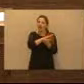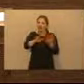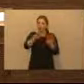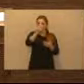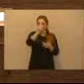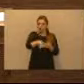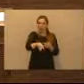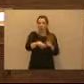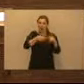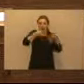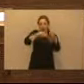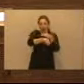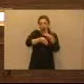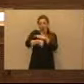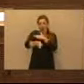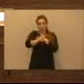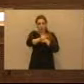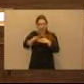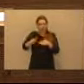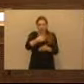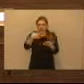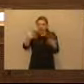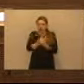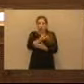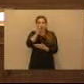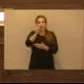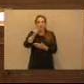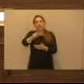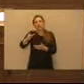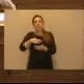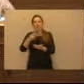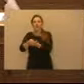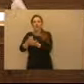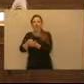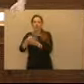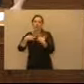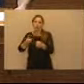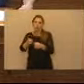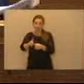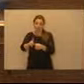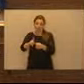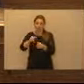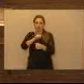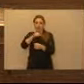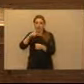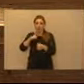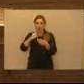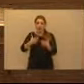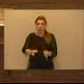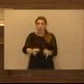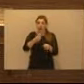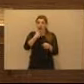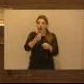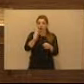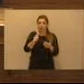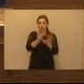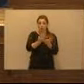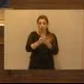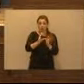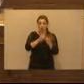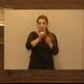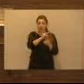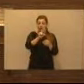el acceso a toda la población y no solo a aquellos que se lo puedan permitir. Dicho esto, en cuanto a la propuesta de Izquierda Unida, nos